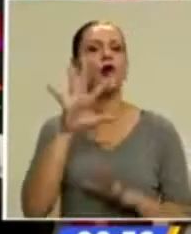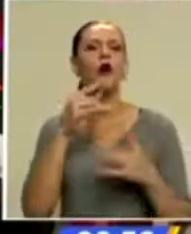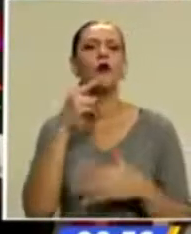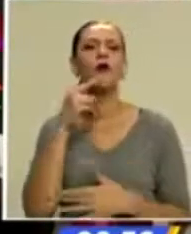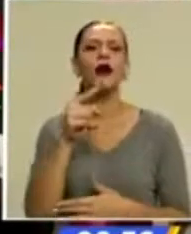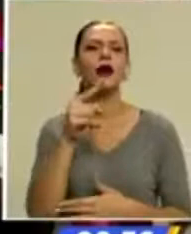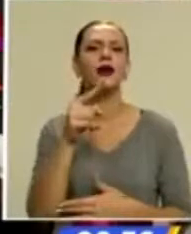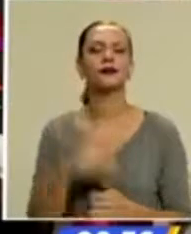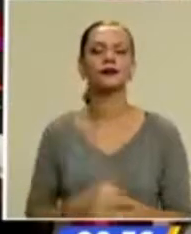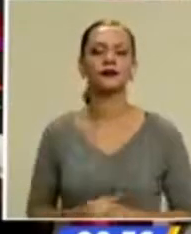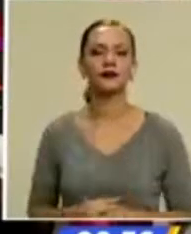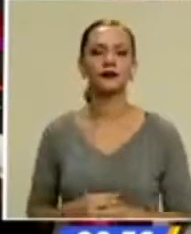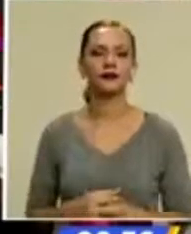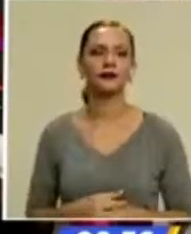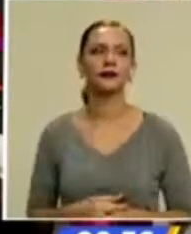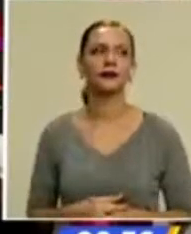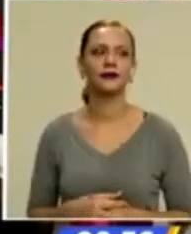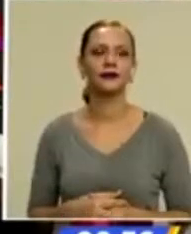dijeron allá arriba?